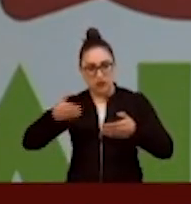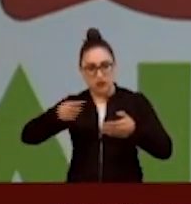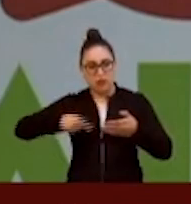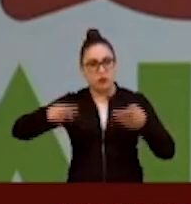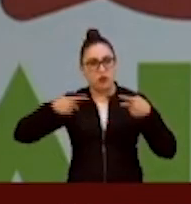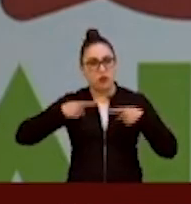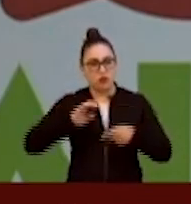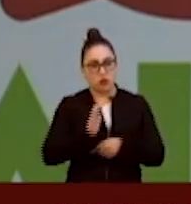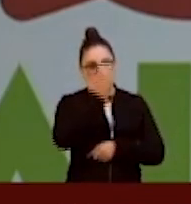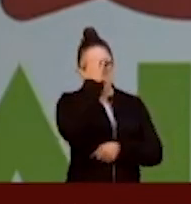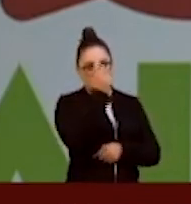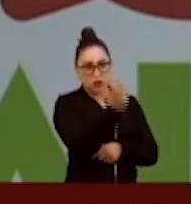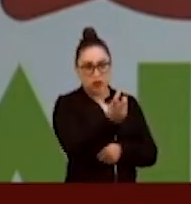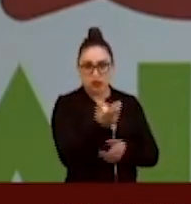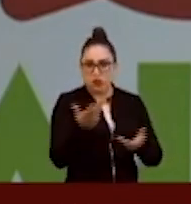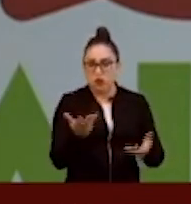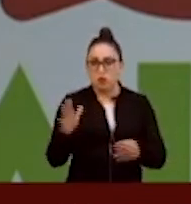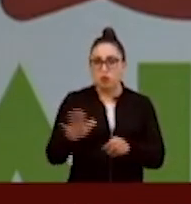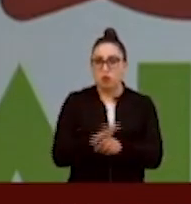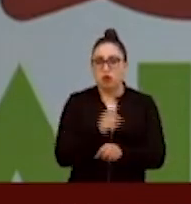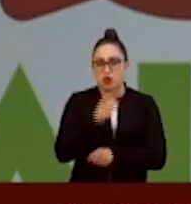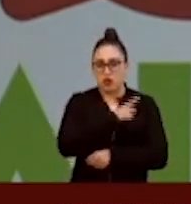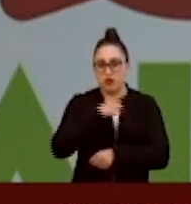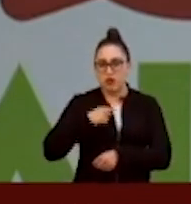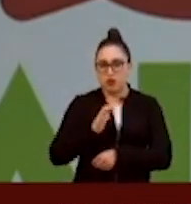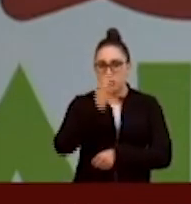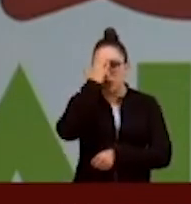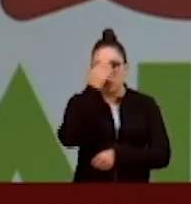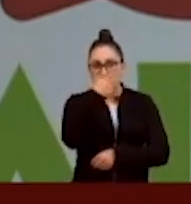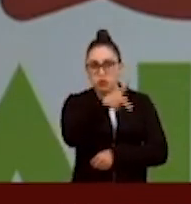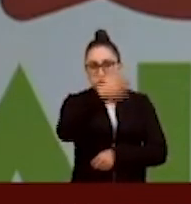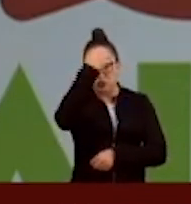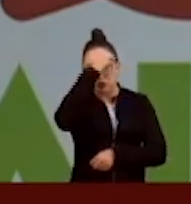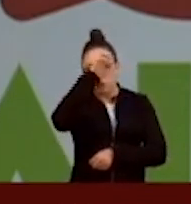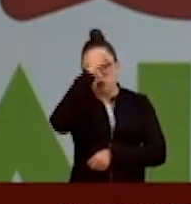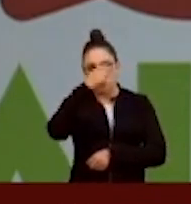porque necesitamos no solamente saber cuál es su perfil